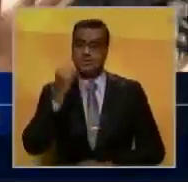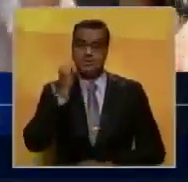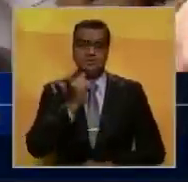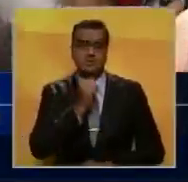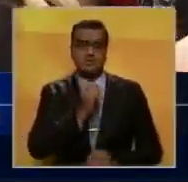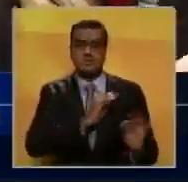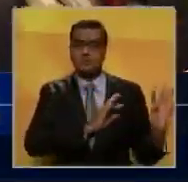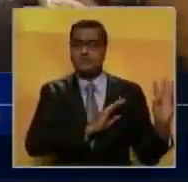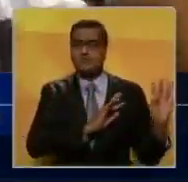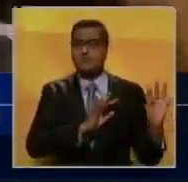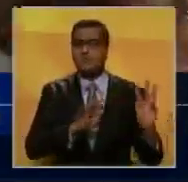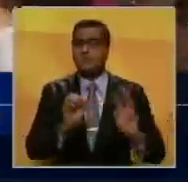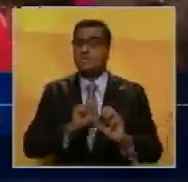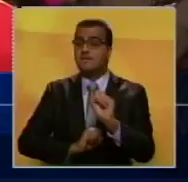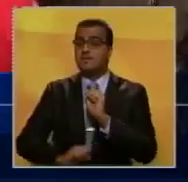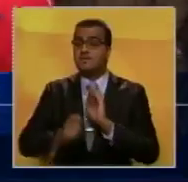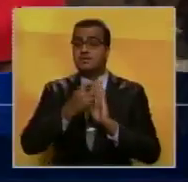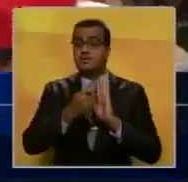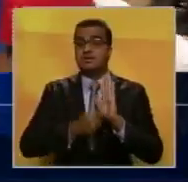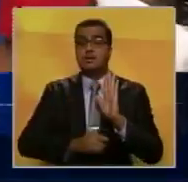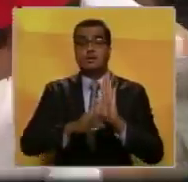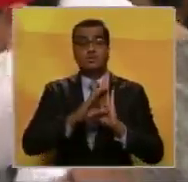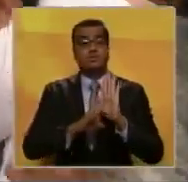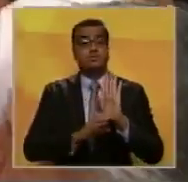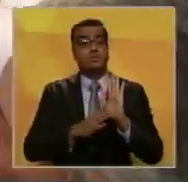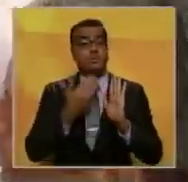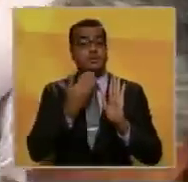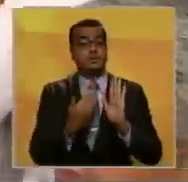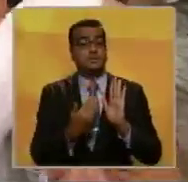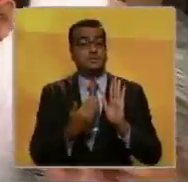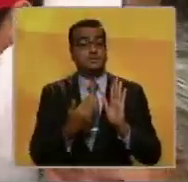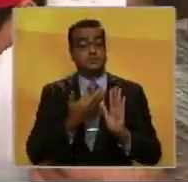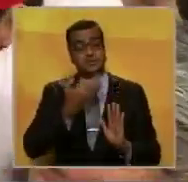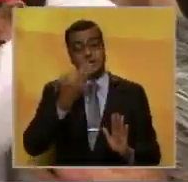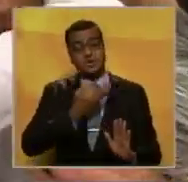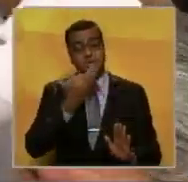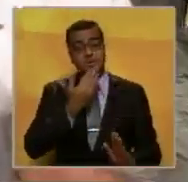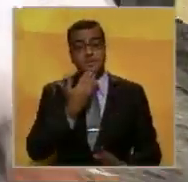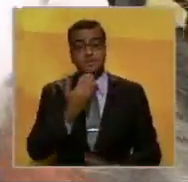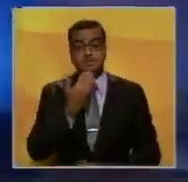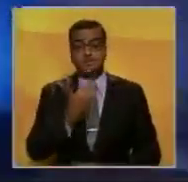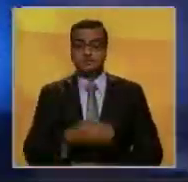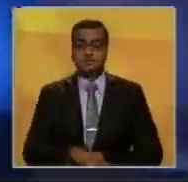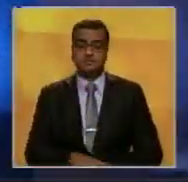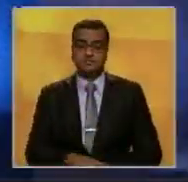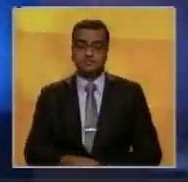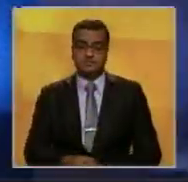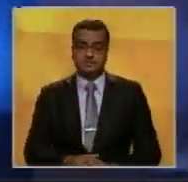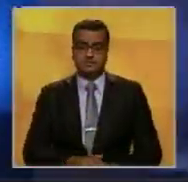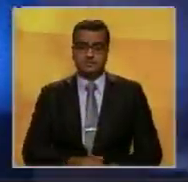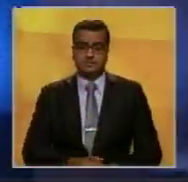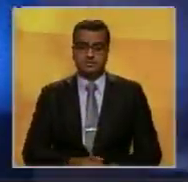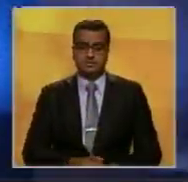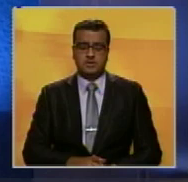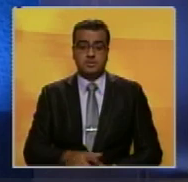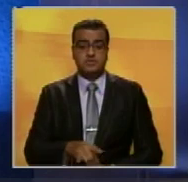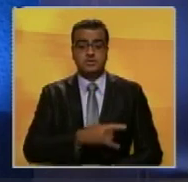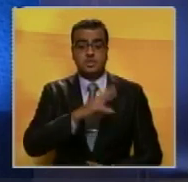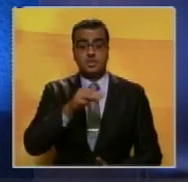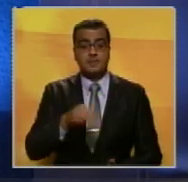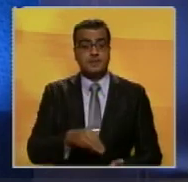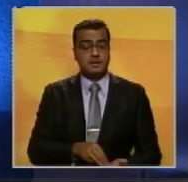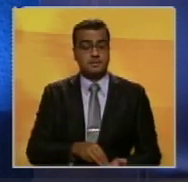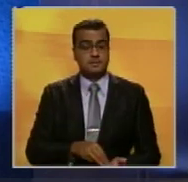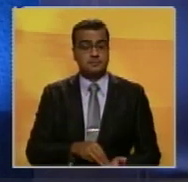se movilizarán en defensa de la Carta Magna y para exigir que se cumpla con sus peticiones. La Universidad de Miami,